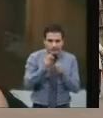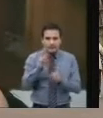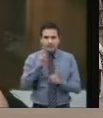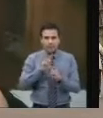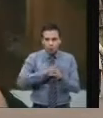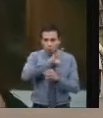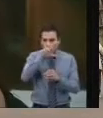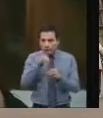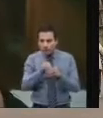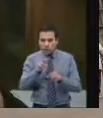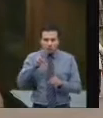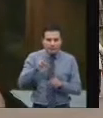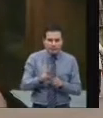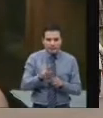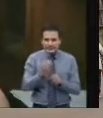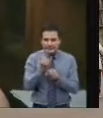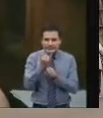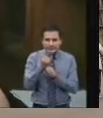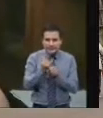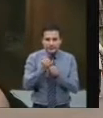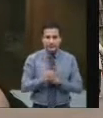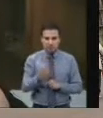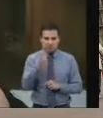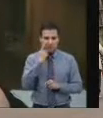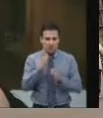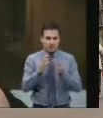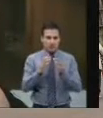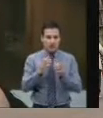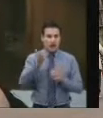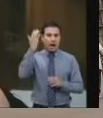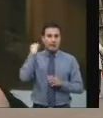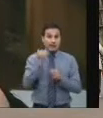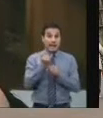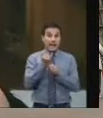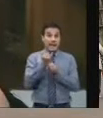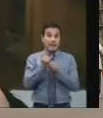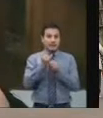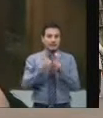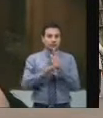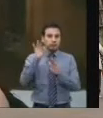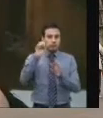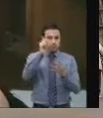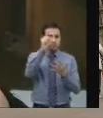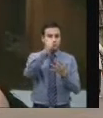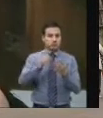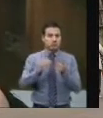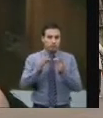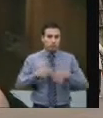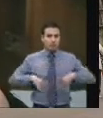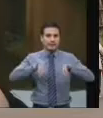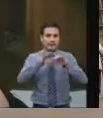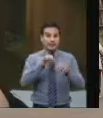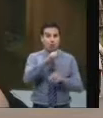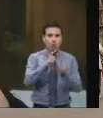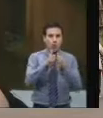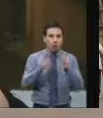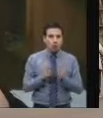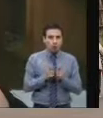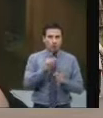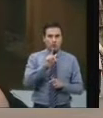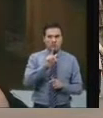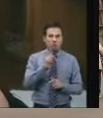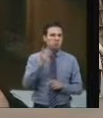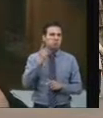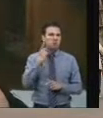en concreto. Por lo que me referiré a algunos de los hallazgos que me parecen más significativos para demostrar la culpabilidad del partido